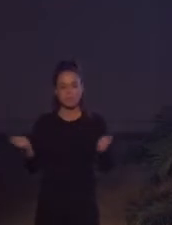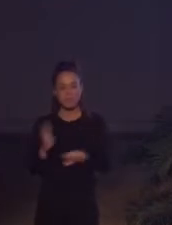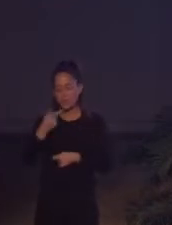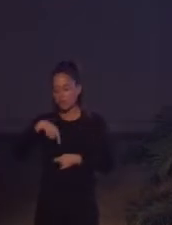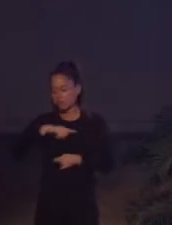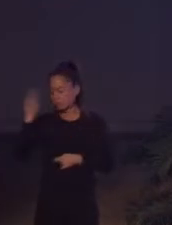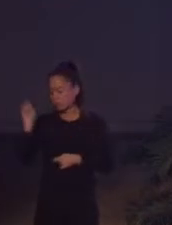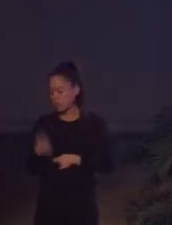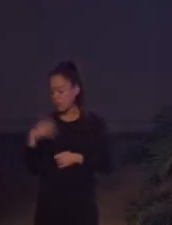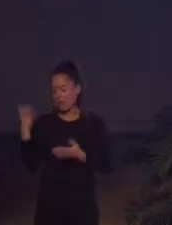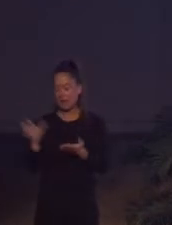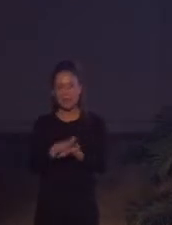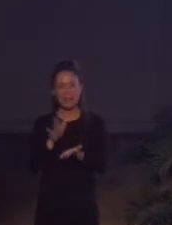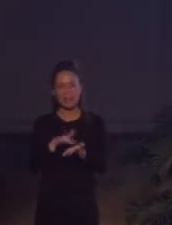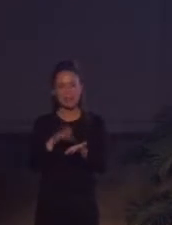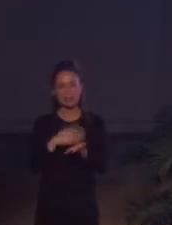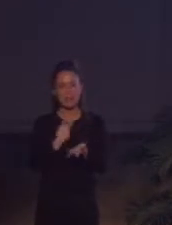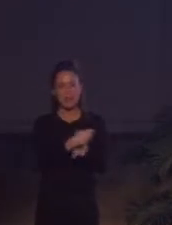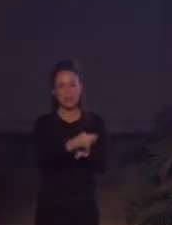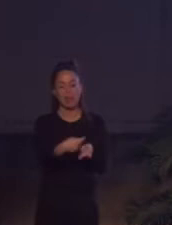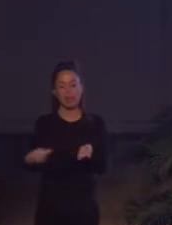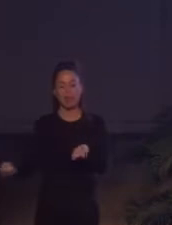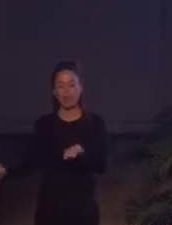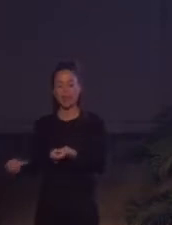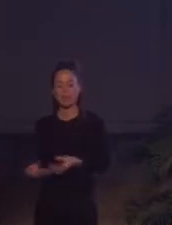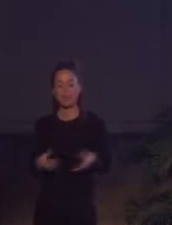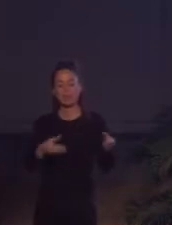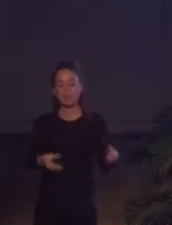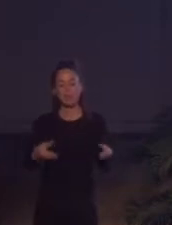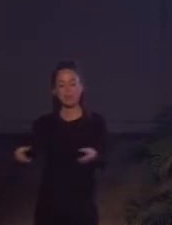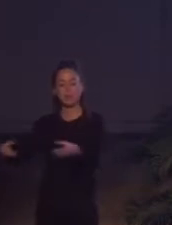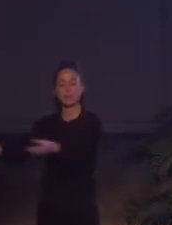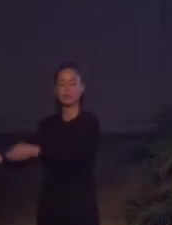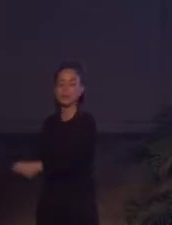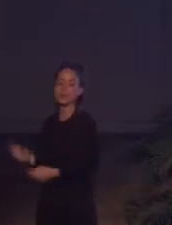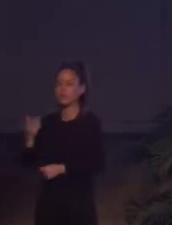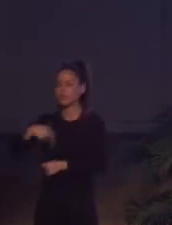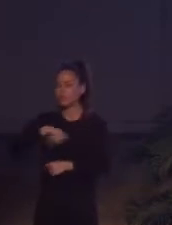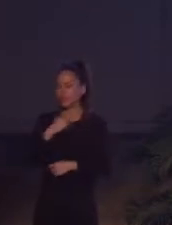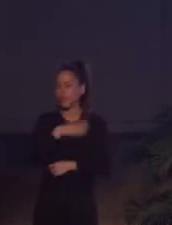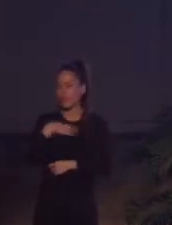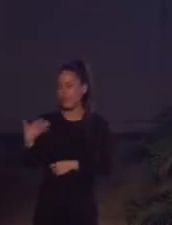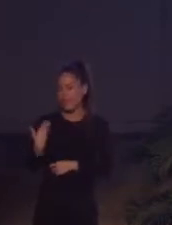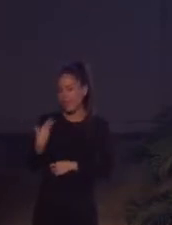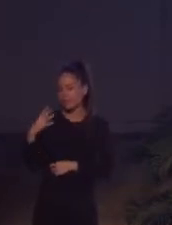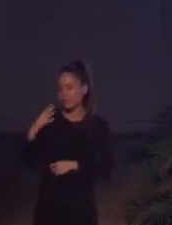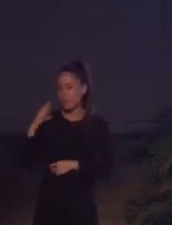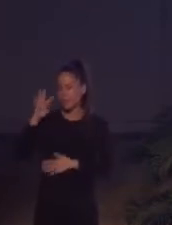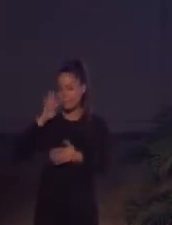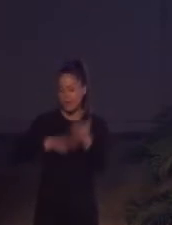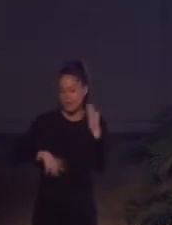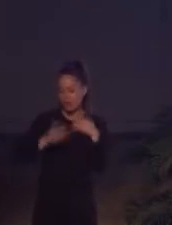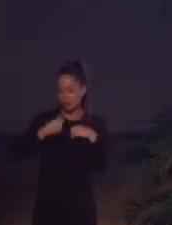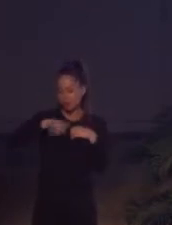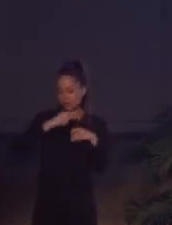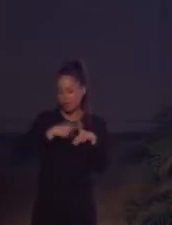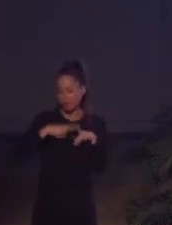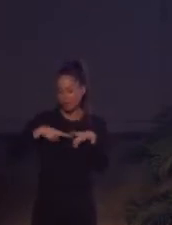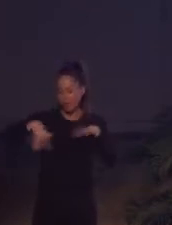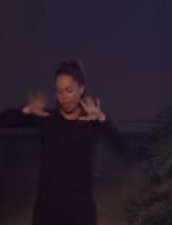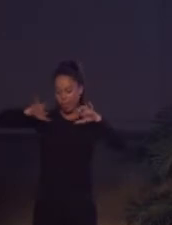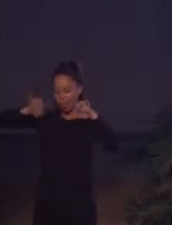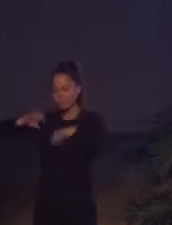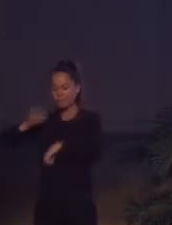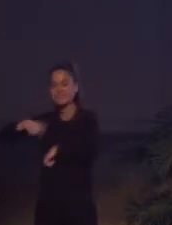Es decir, nuestra intención era que la gente viese ese mundo que habíamos visto nosotras en Barcelona, ¿no? Y que habíamos, y que para nosotras suponía una